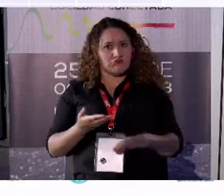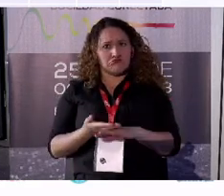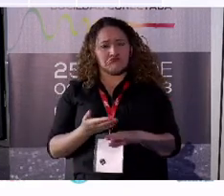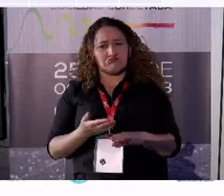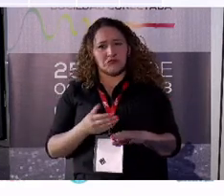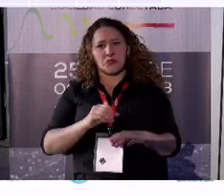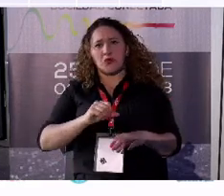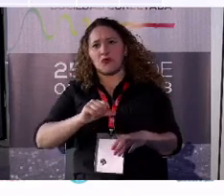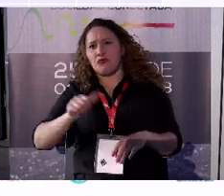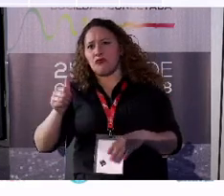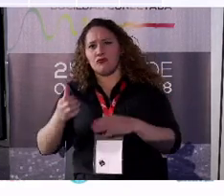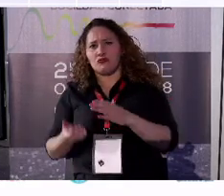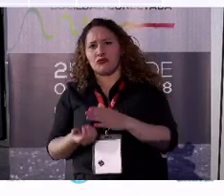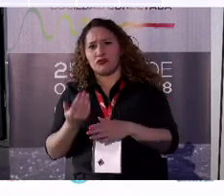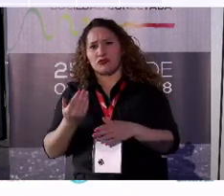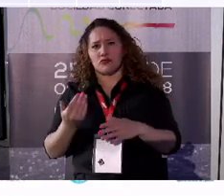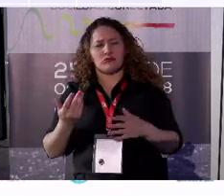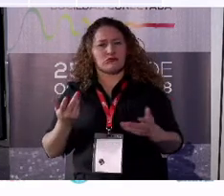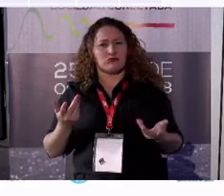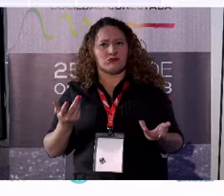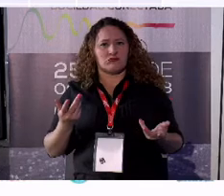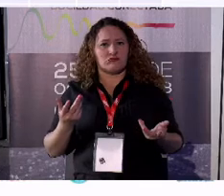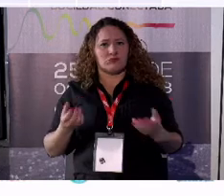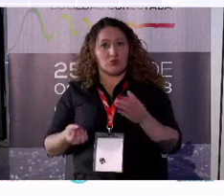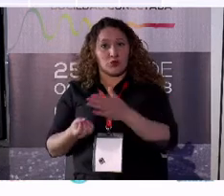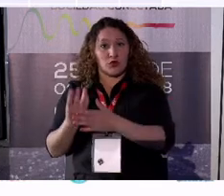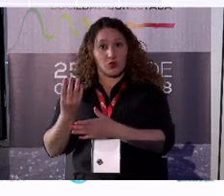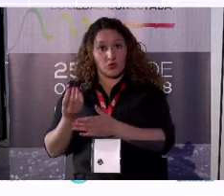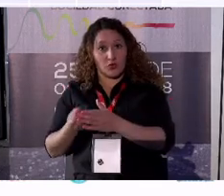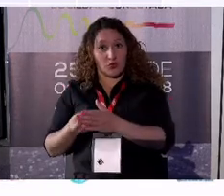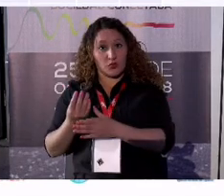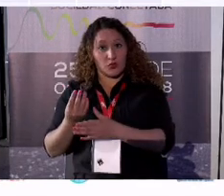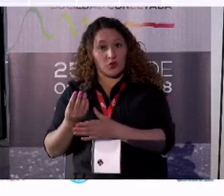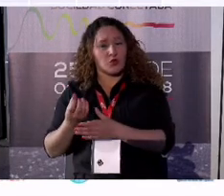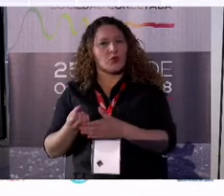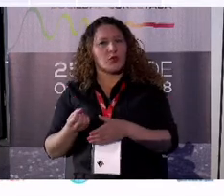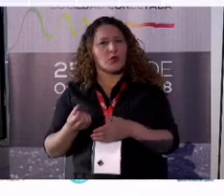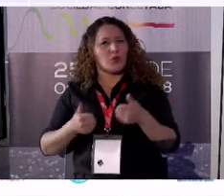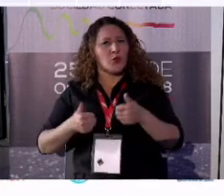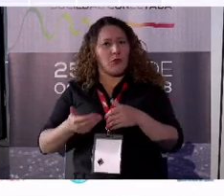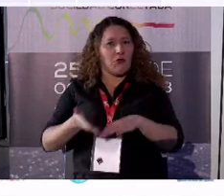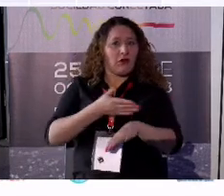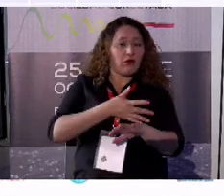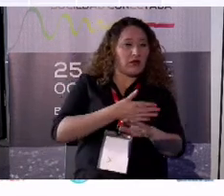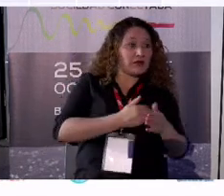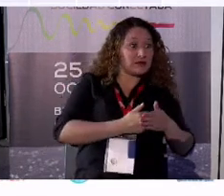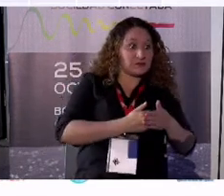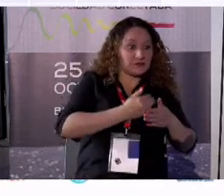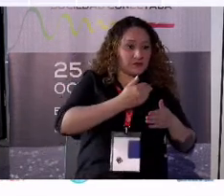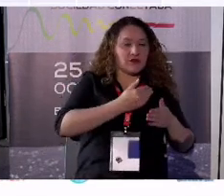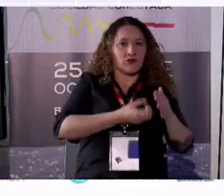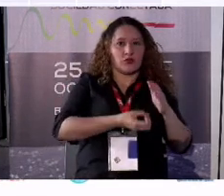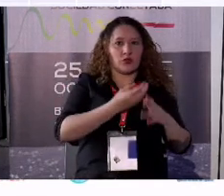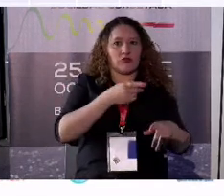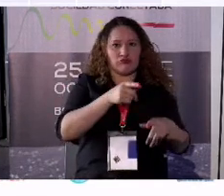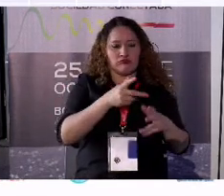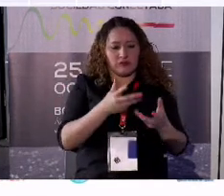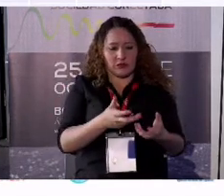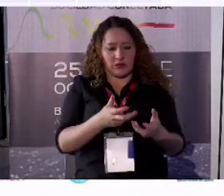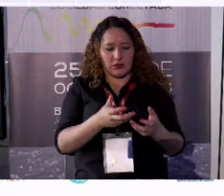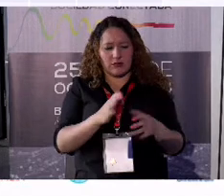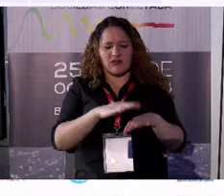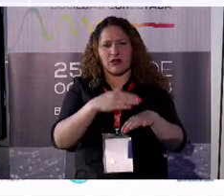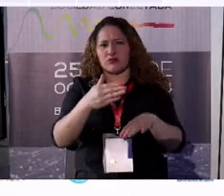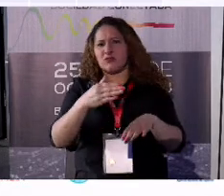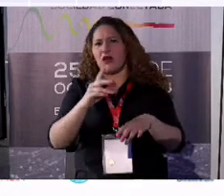otros productos, no necesariamente por los productos que estuvo buscando al principio, siempre y cuando pues, su